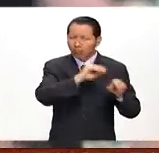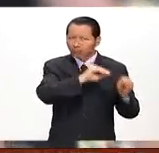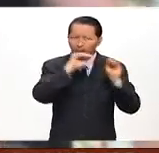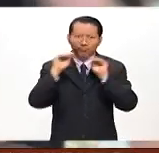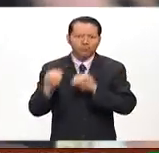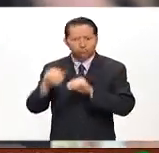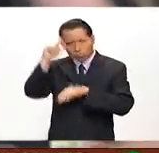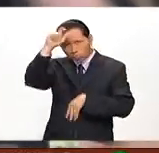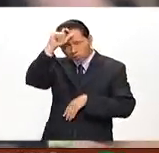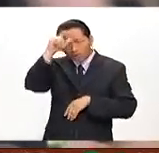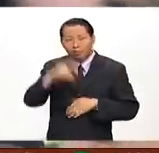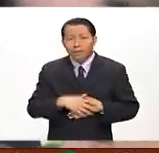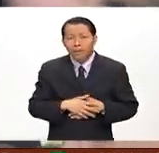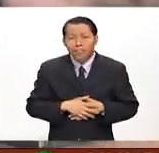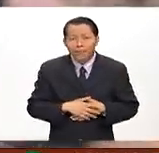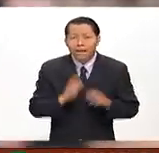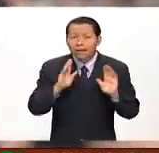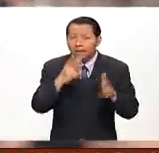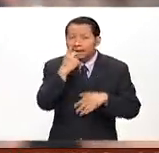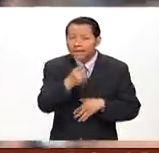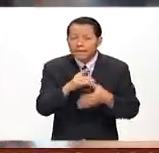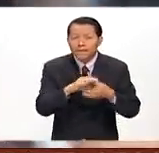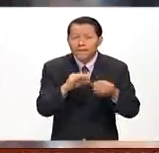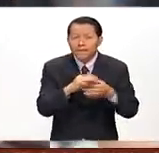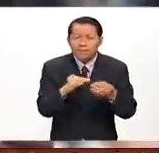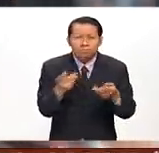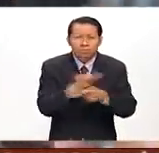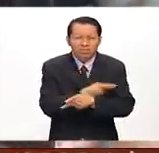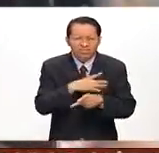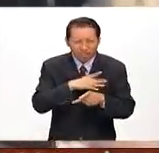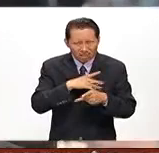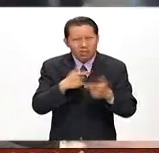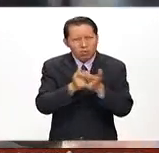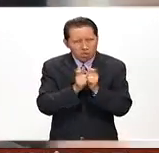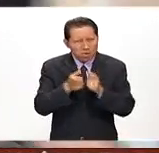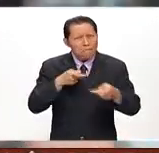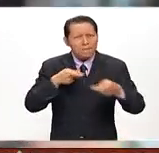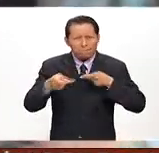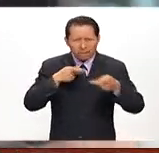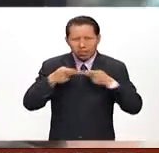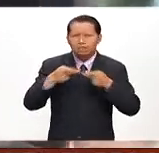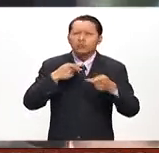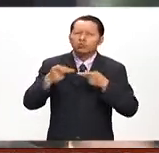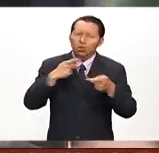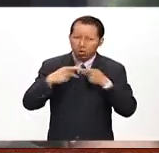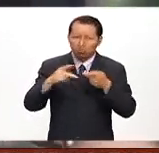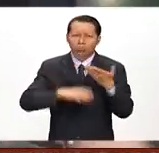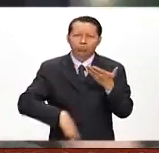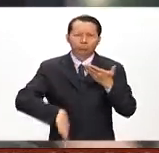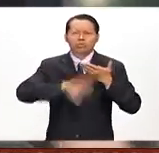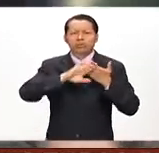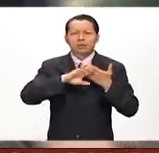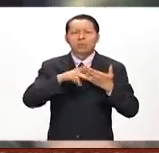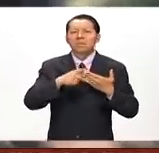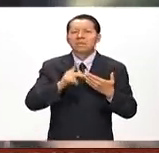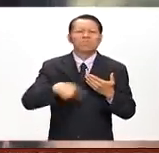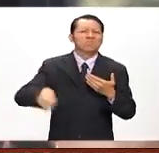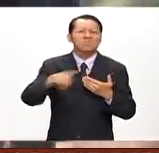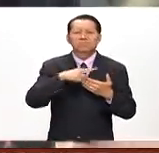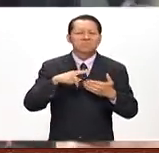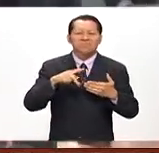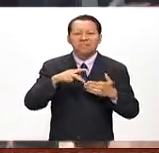Ya lo había dicho, que estas personas estaban en la preparación de un golpe de Estado, pero nadie lo había creído.